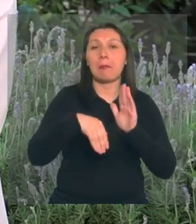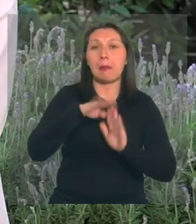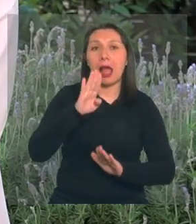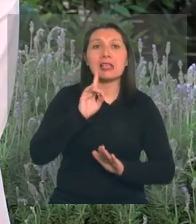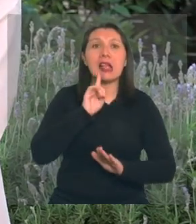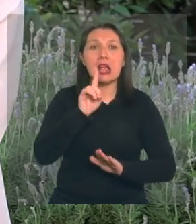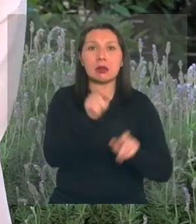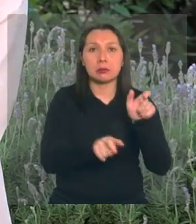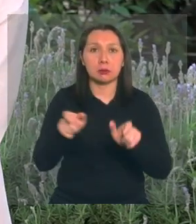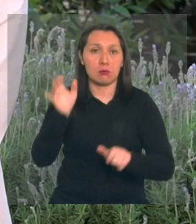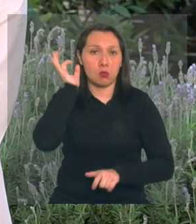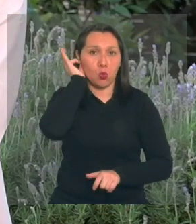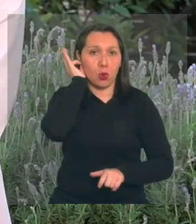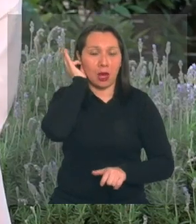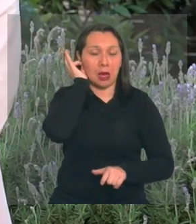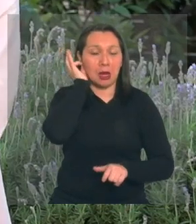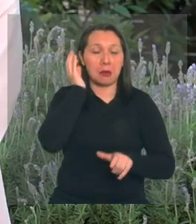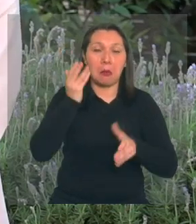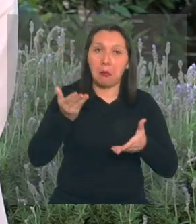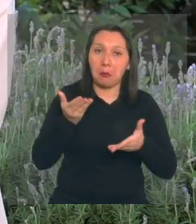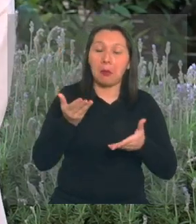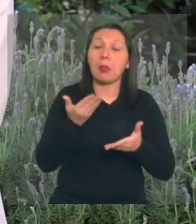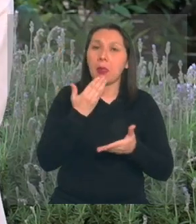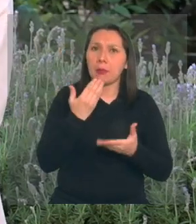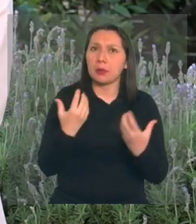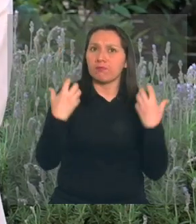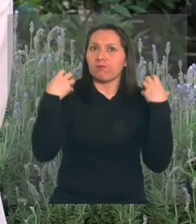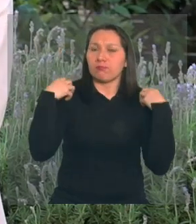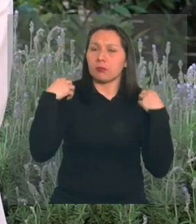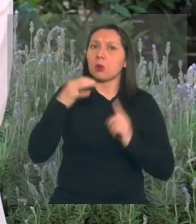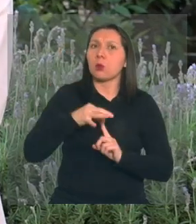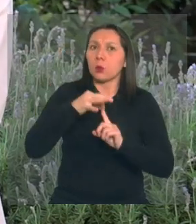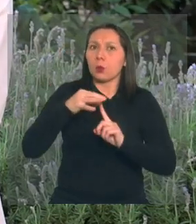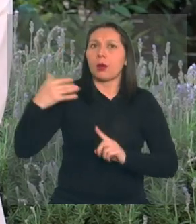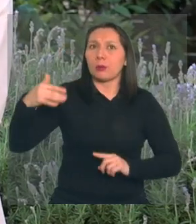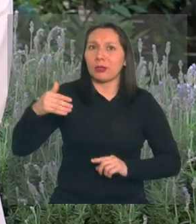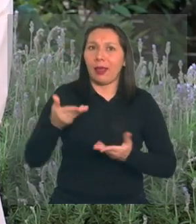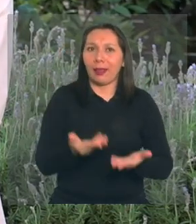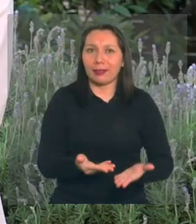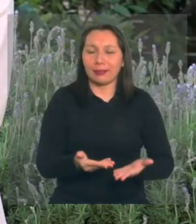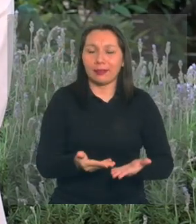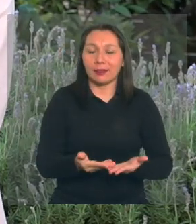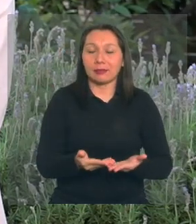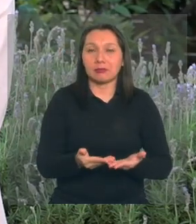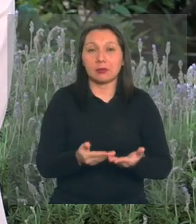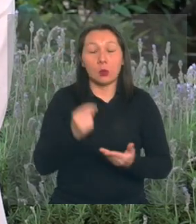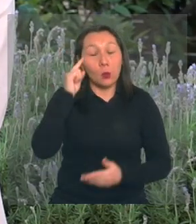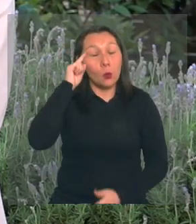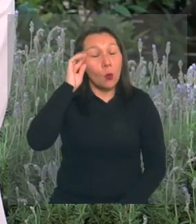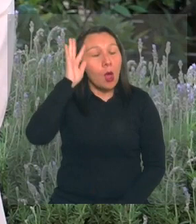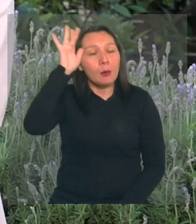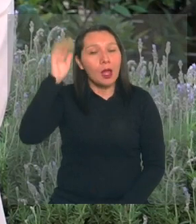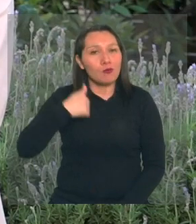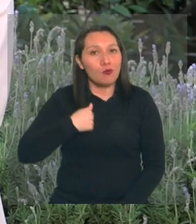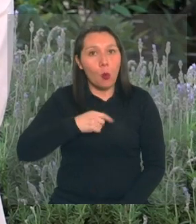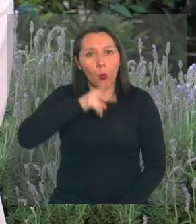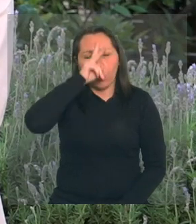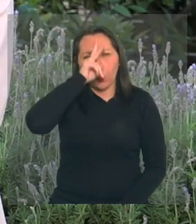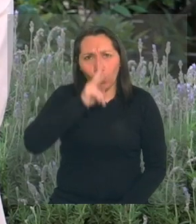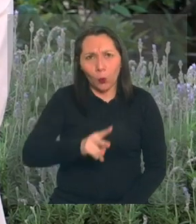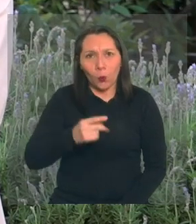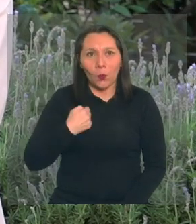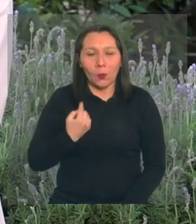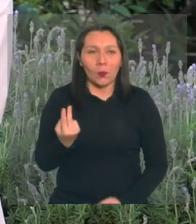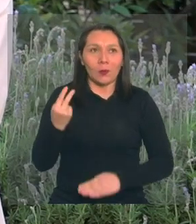eran mujeres, además en cargos relevantes. Entonces, no se imaginan el honor para mí estar